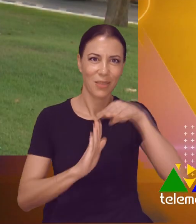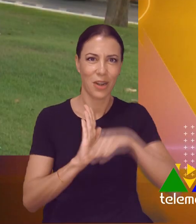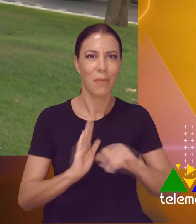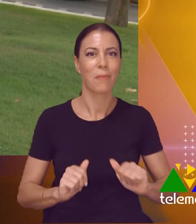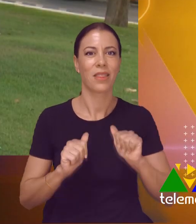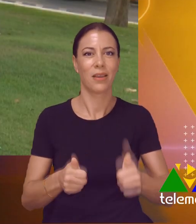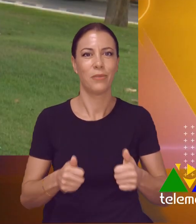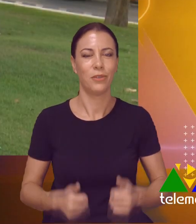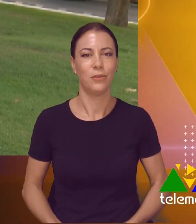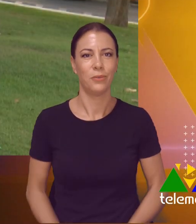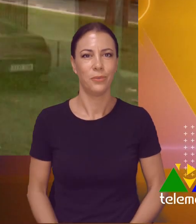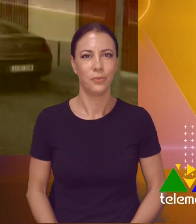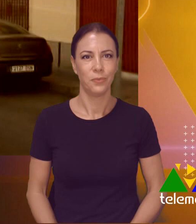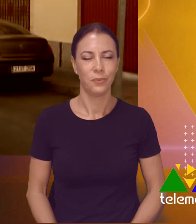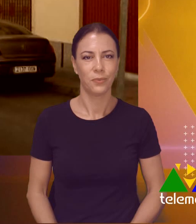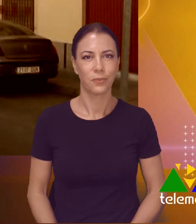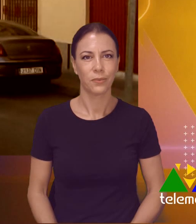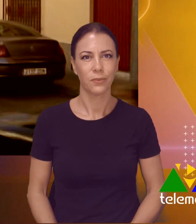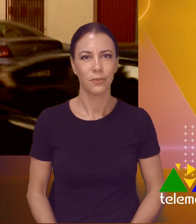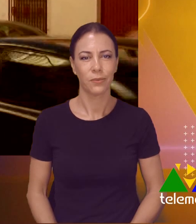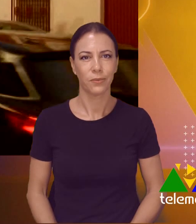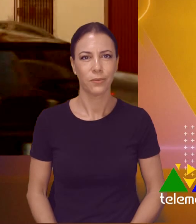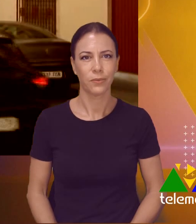alquería, comenzamos.